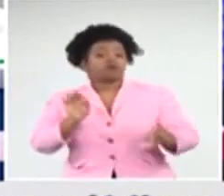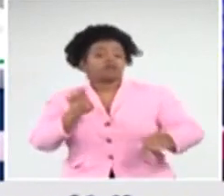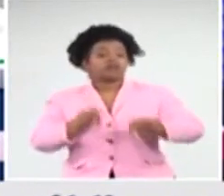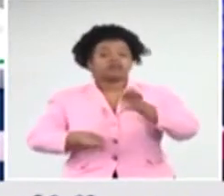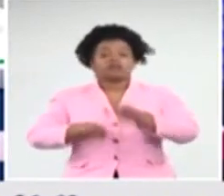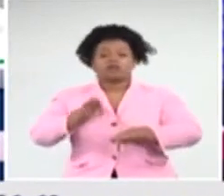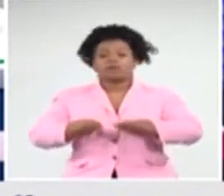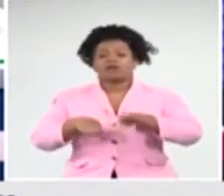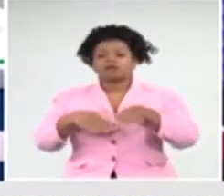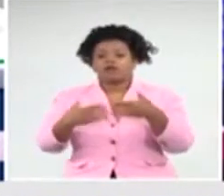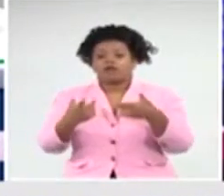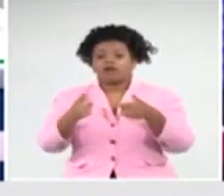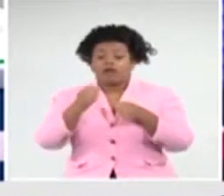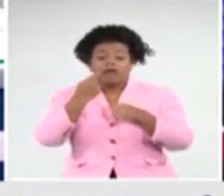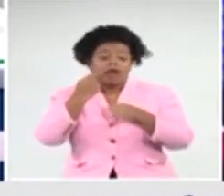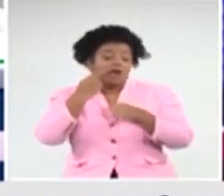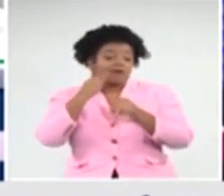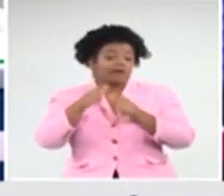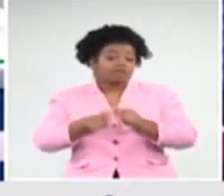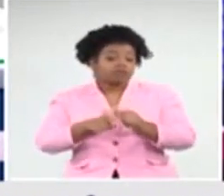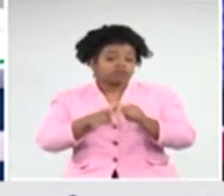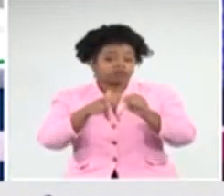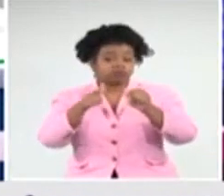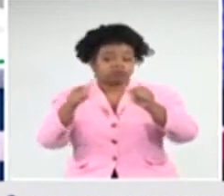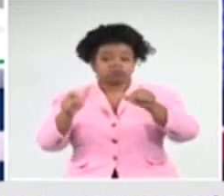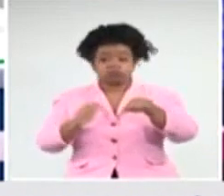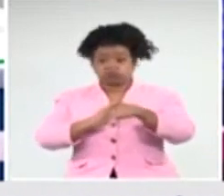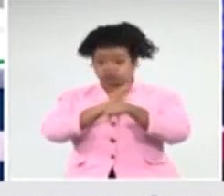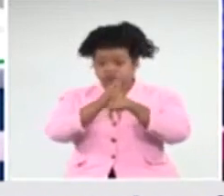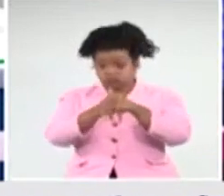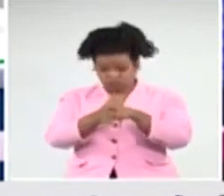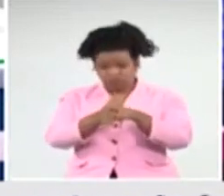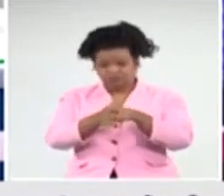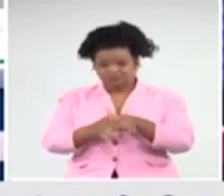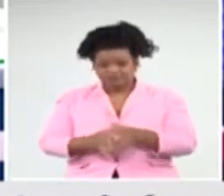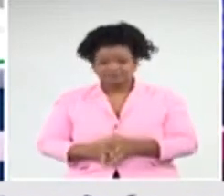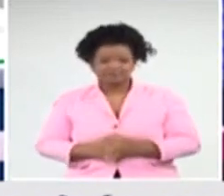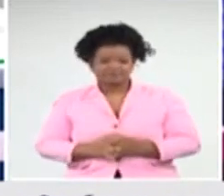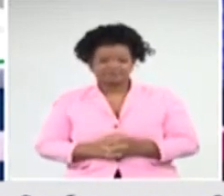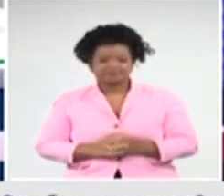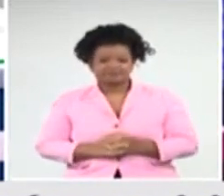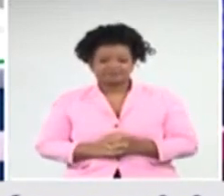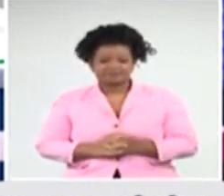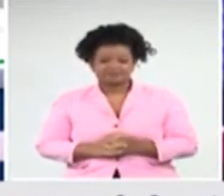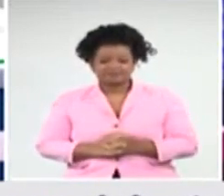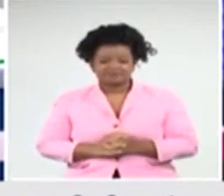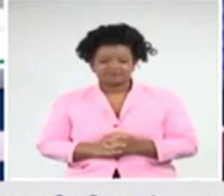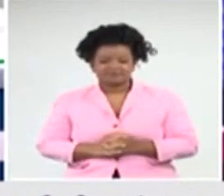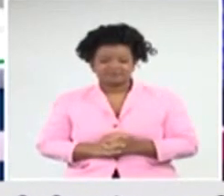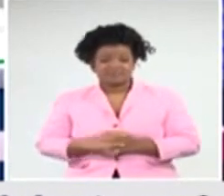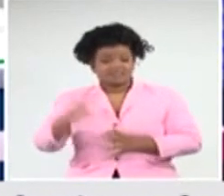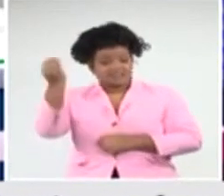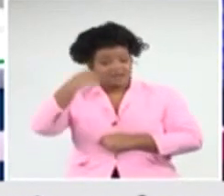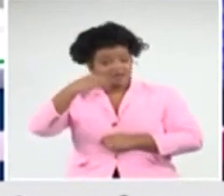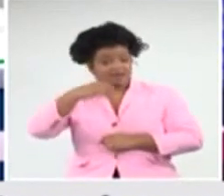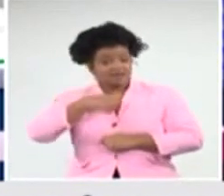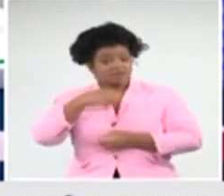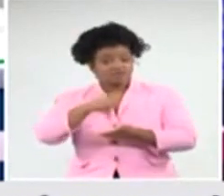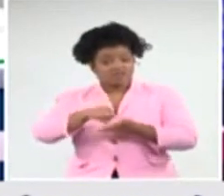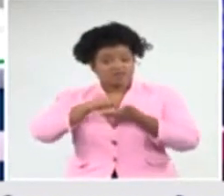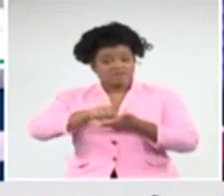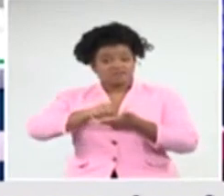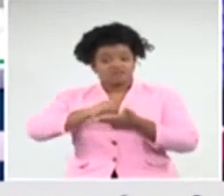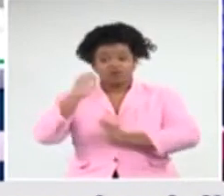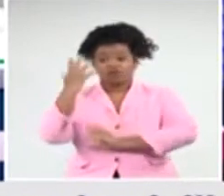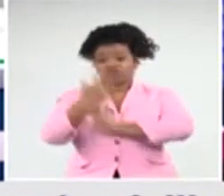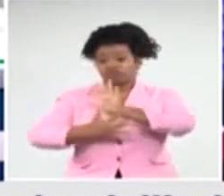se incrementen los contagios de la COVID-19. Como es habitual, tenemos el servicio de